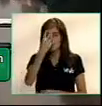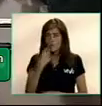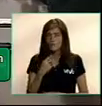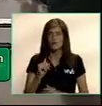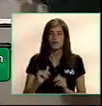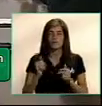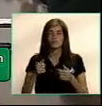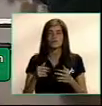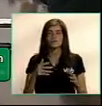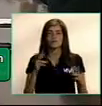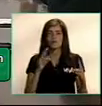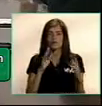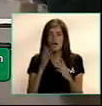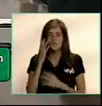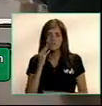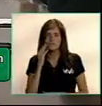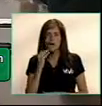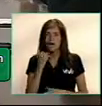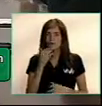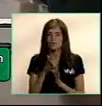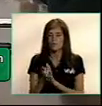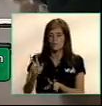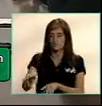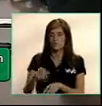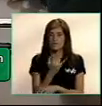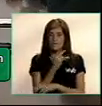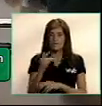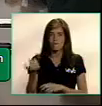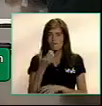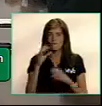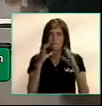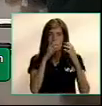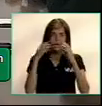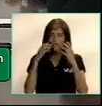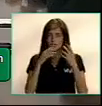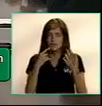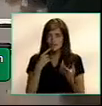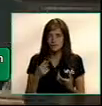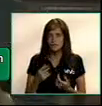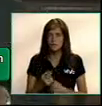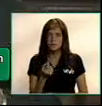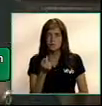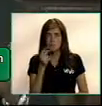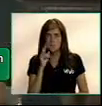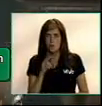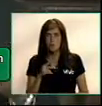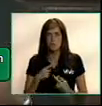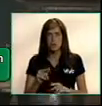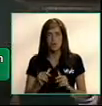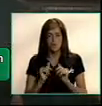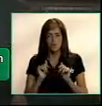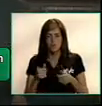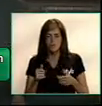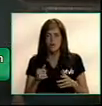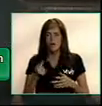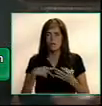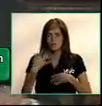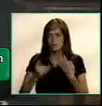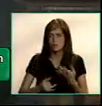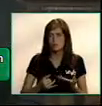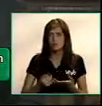experimentar sembradíos de maíz, que él dice que ninguno le dio, pero comenzó a experimentar como un proyecto